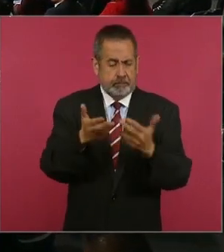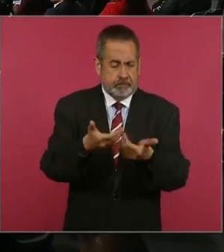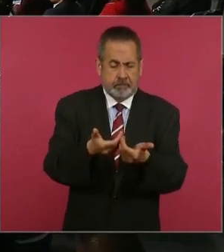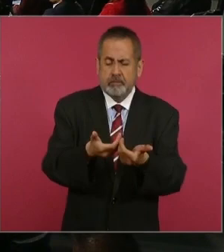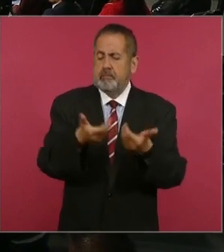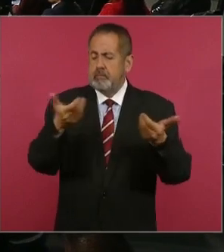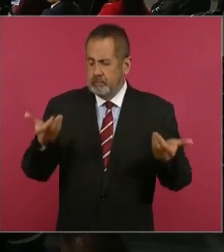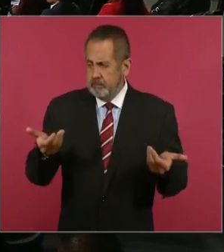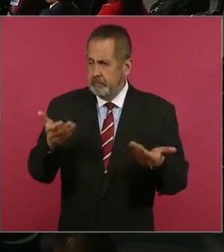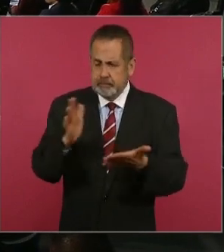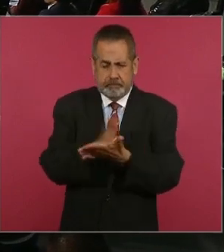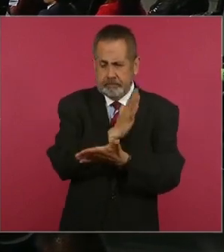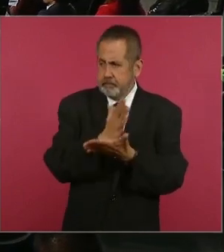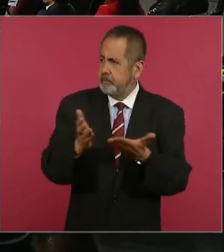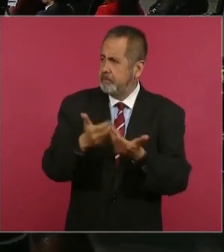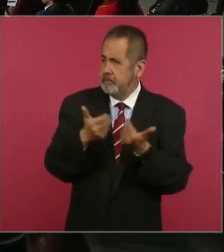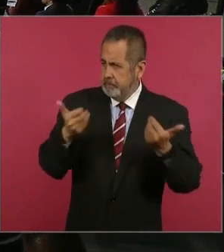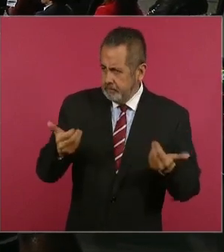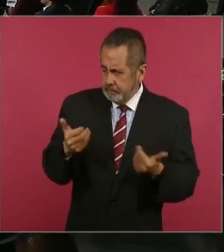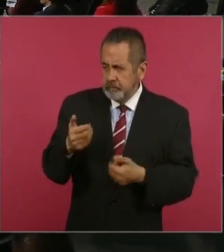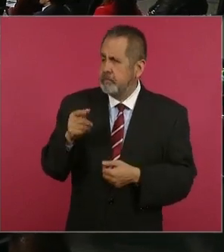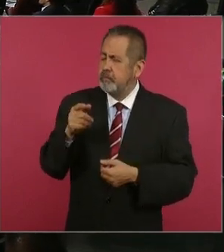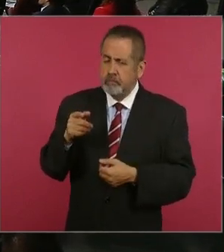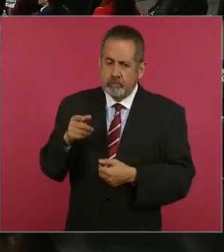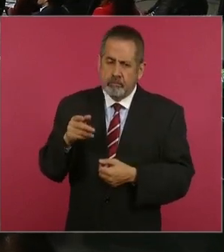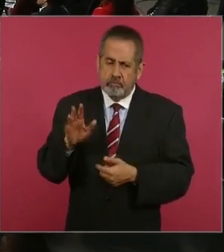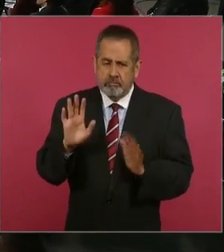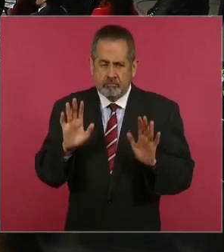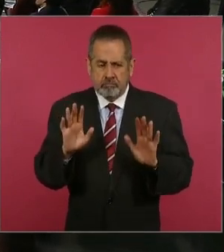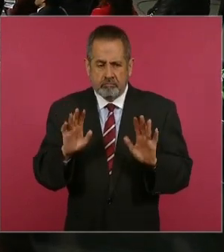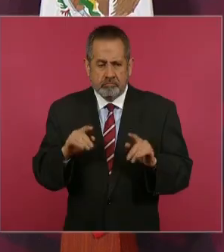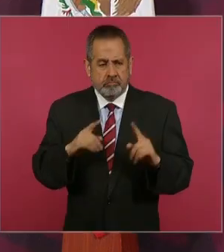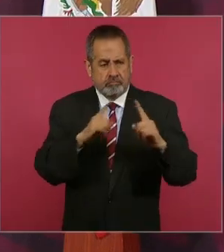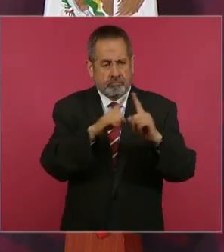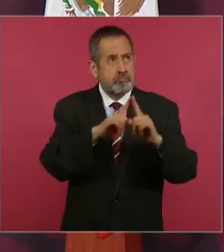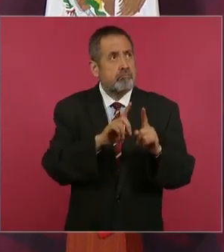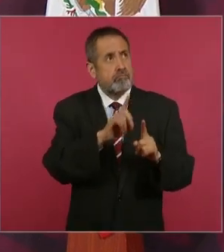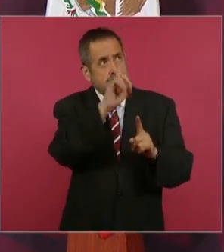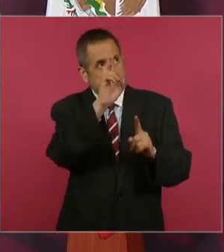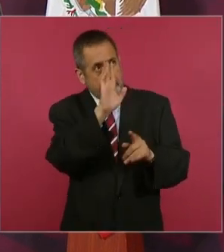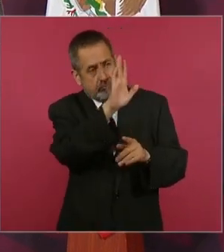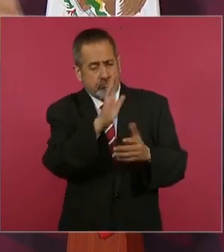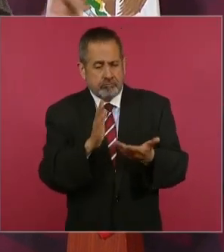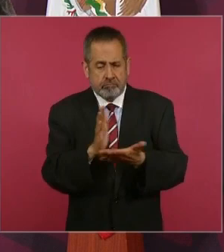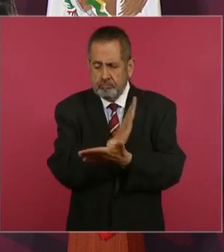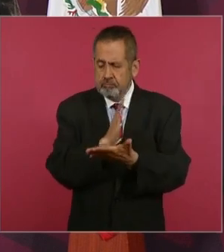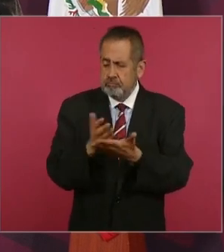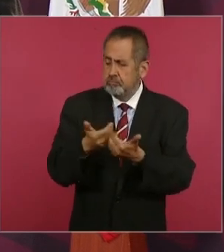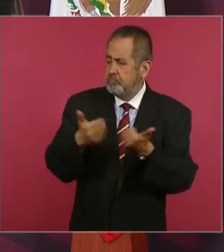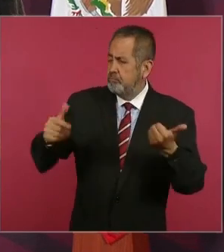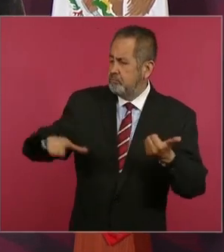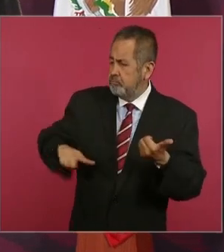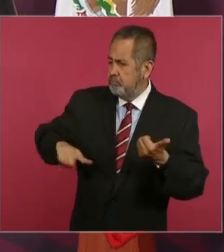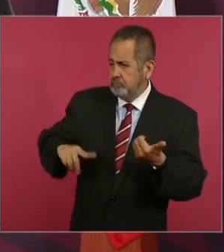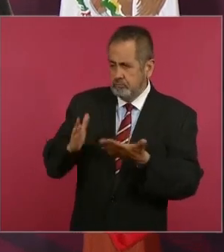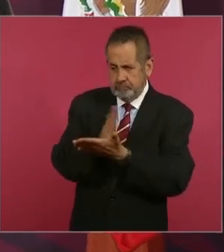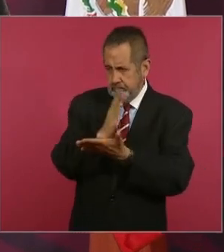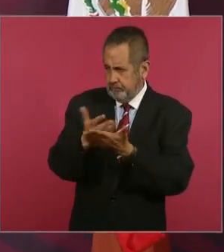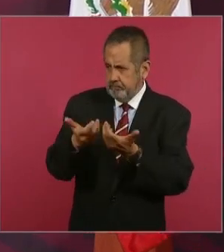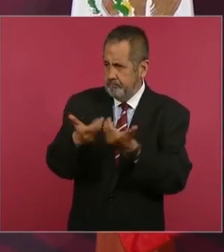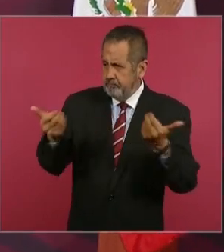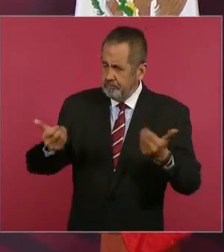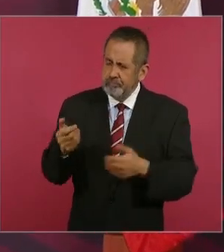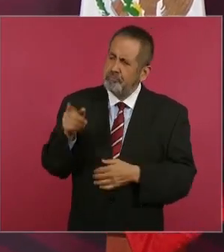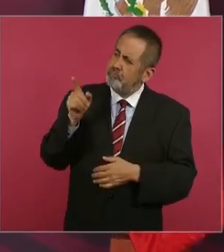poder civil porque a Dios lo que es de Dios y al César lo que es del César